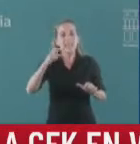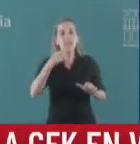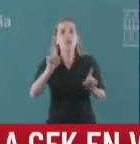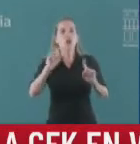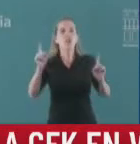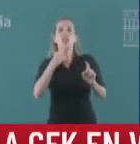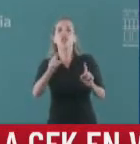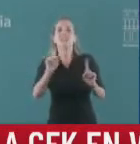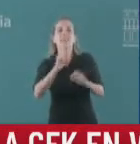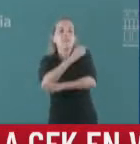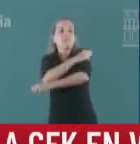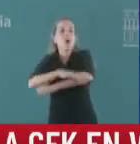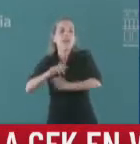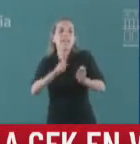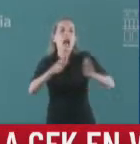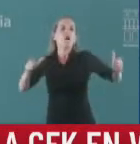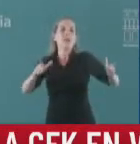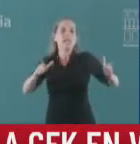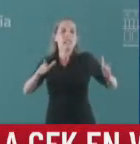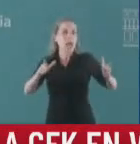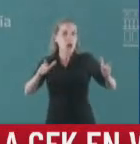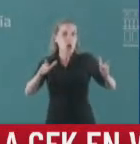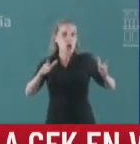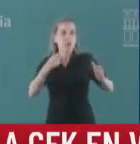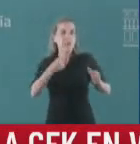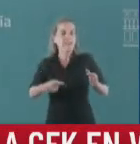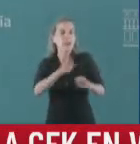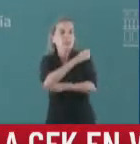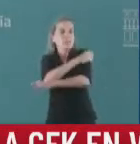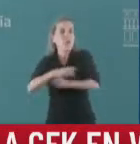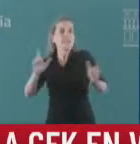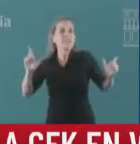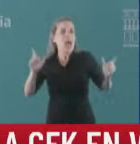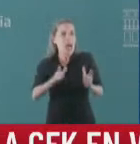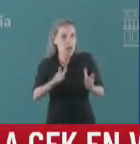desperdicio, desde que no hay ajuste hasta,